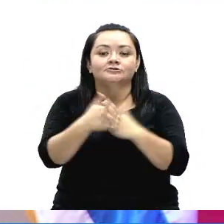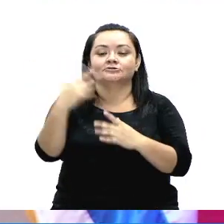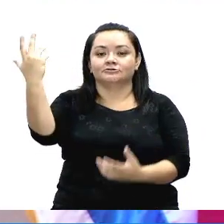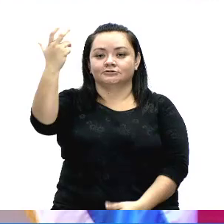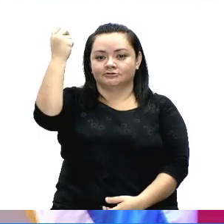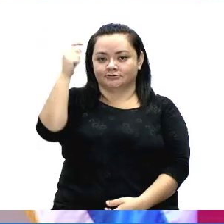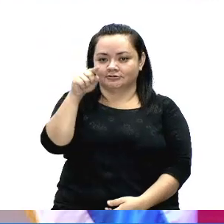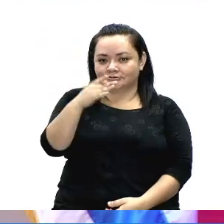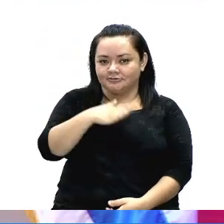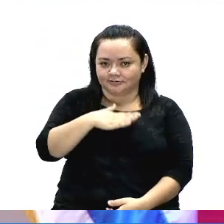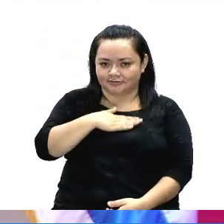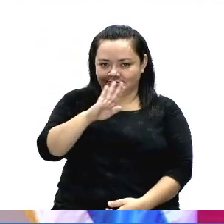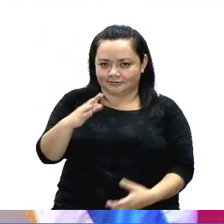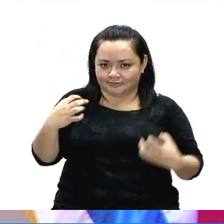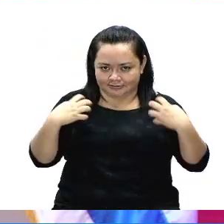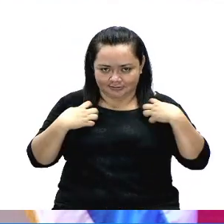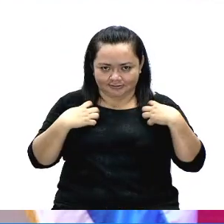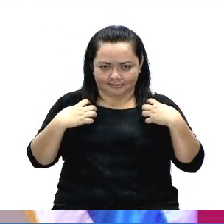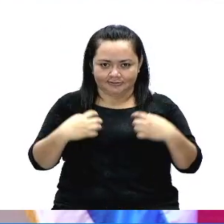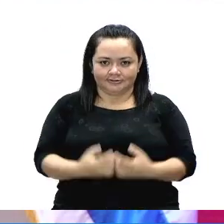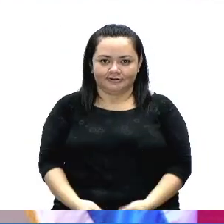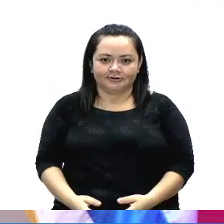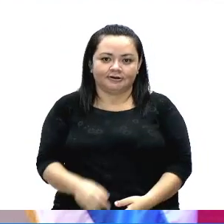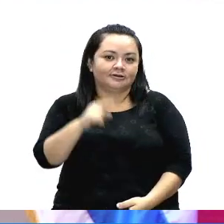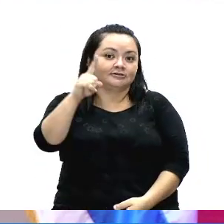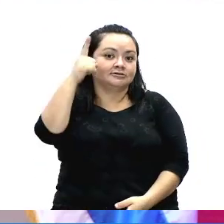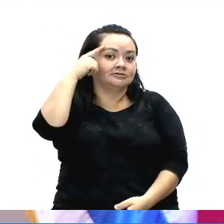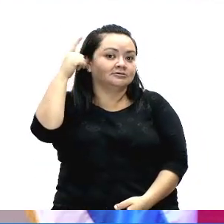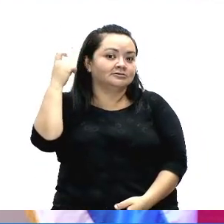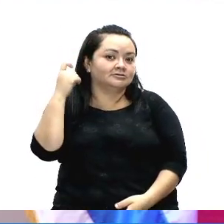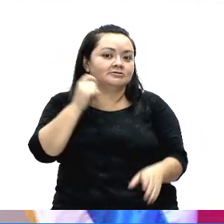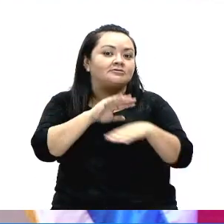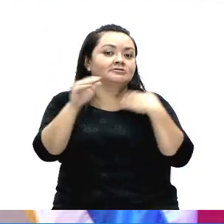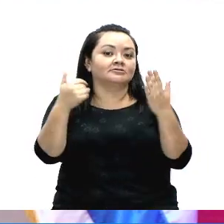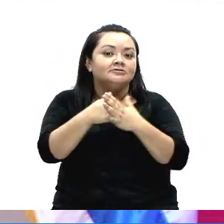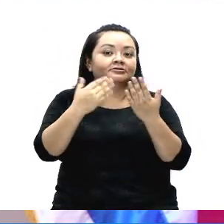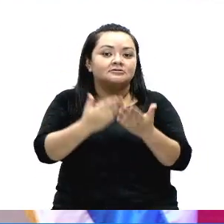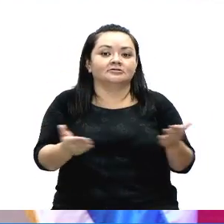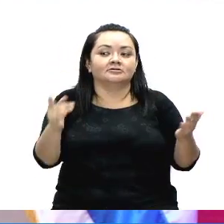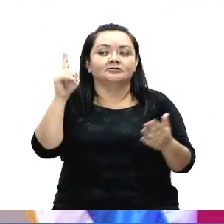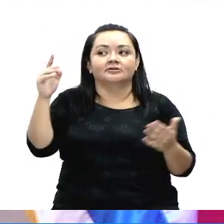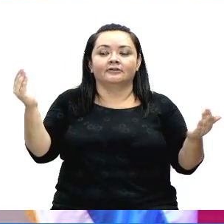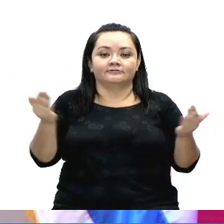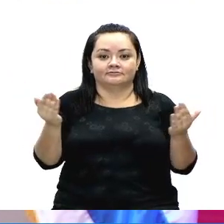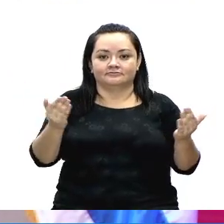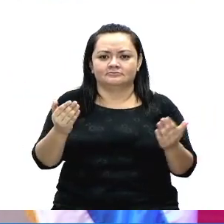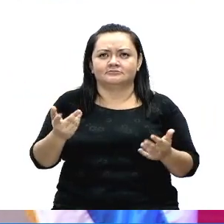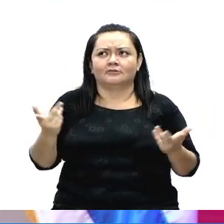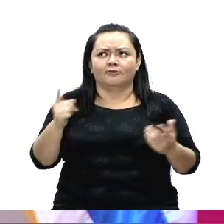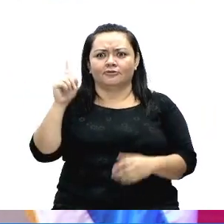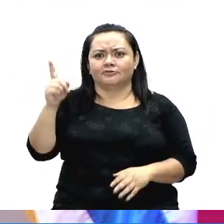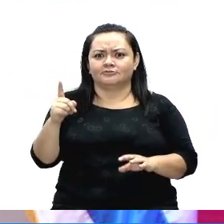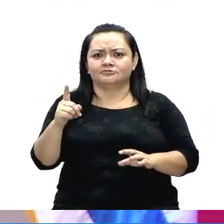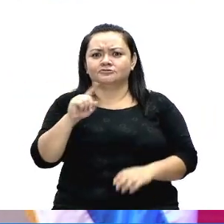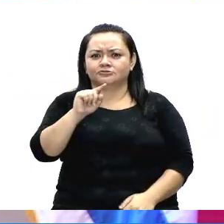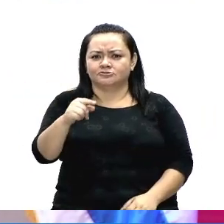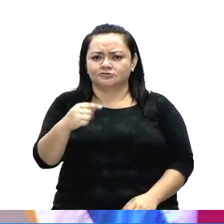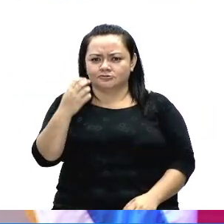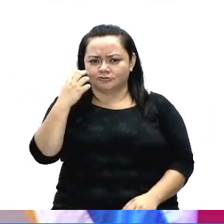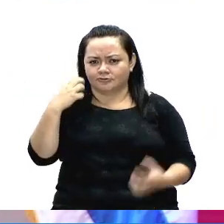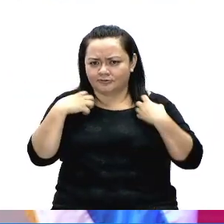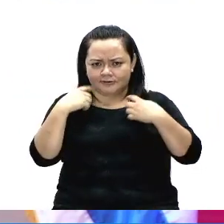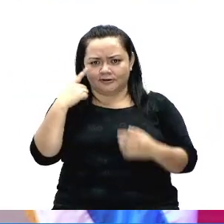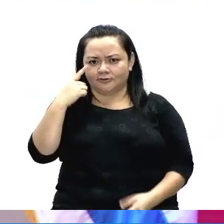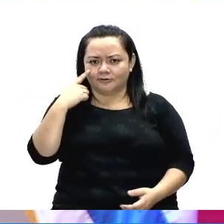que has tenido en tu vida para que recuerdes todas las cosas que dios ha hecho como dios ha preservado tu vida de